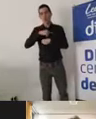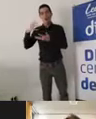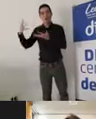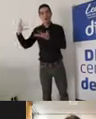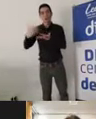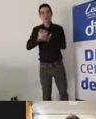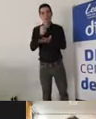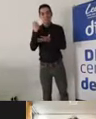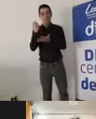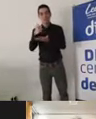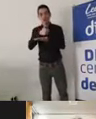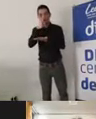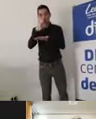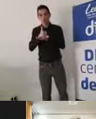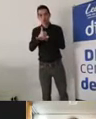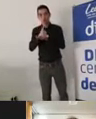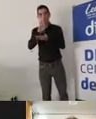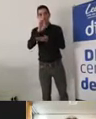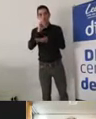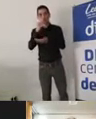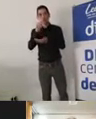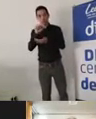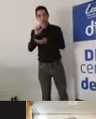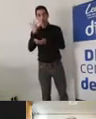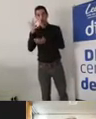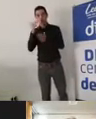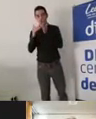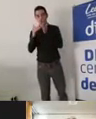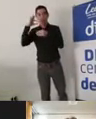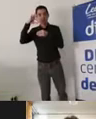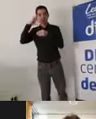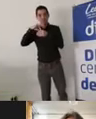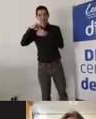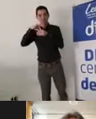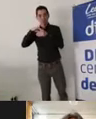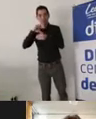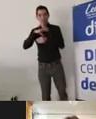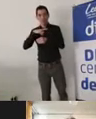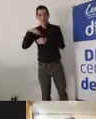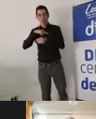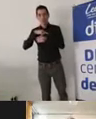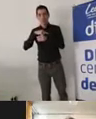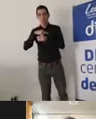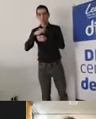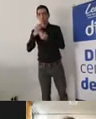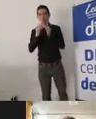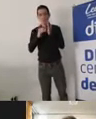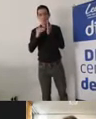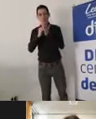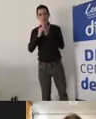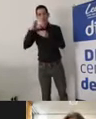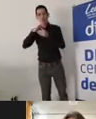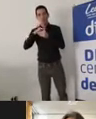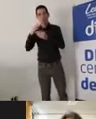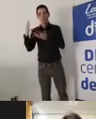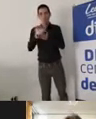habitantes, ganamos la alcaldía de la ciudad y hoy estamos haciendo un trabajo muy interesante, siguiente diapositiva, desde el Consejo de la